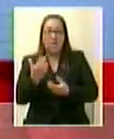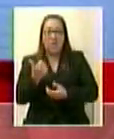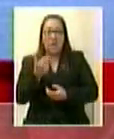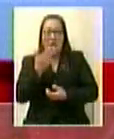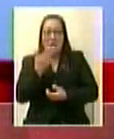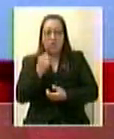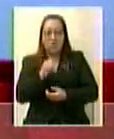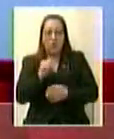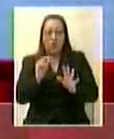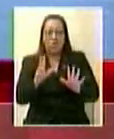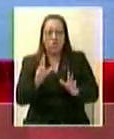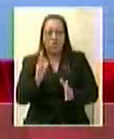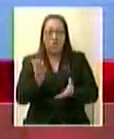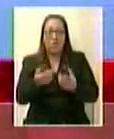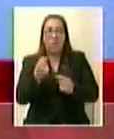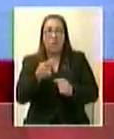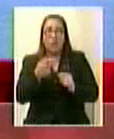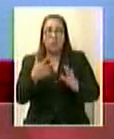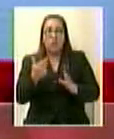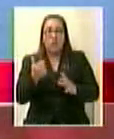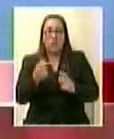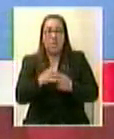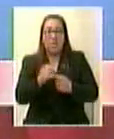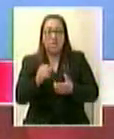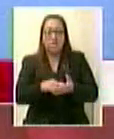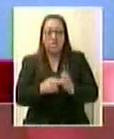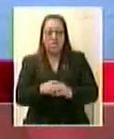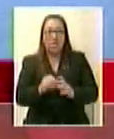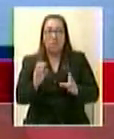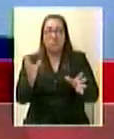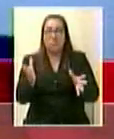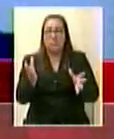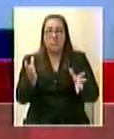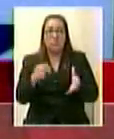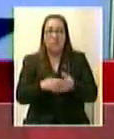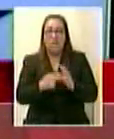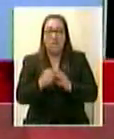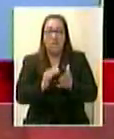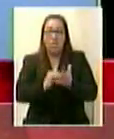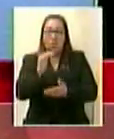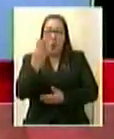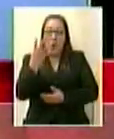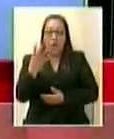tiene, 8 gramos por cada 18 gramos, o sea, en porcentaje esto es